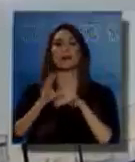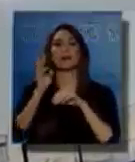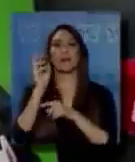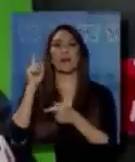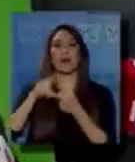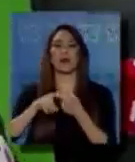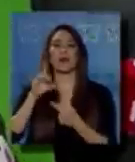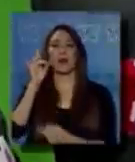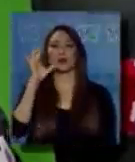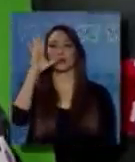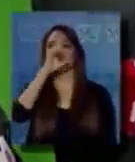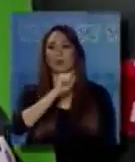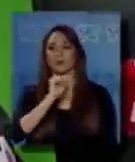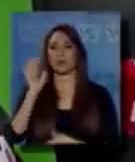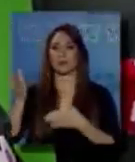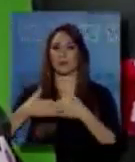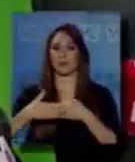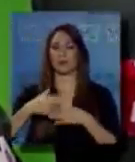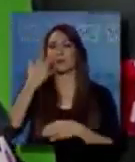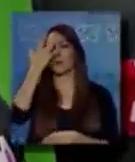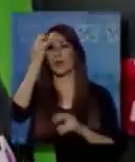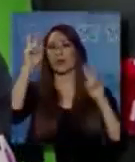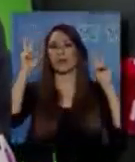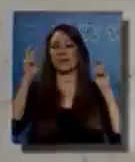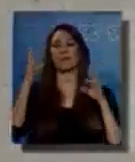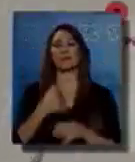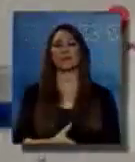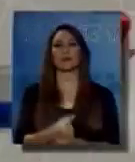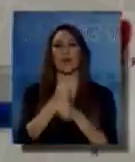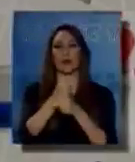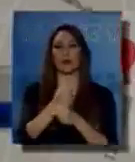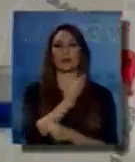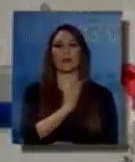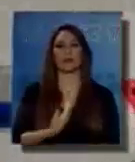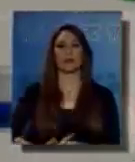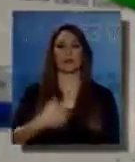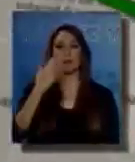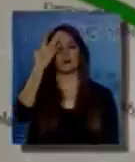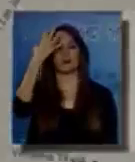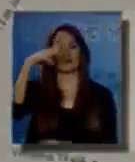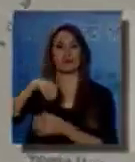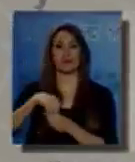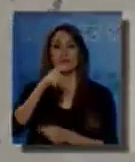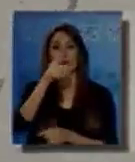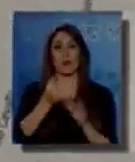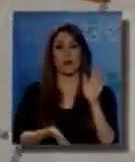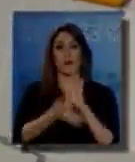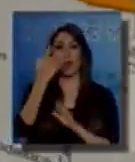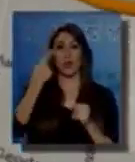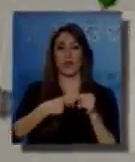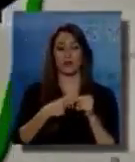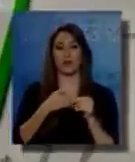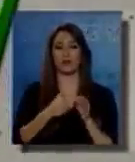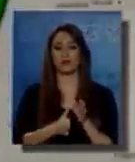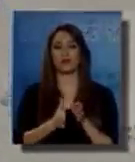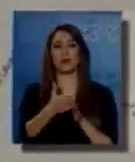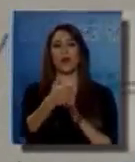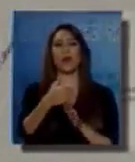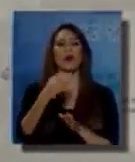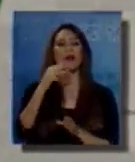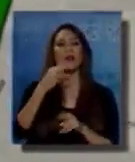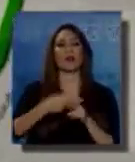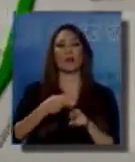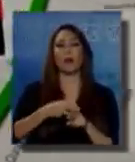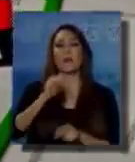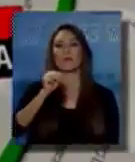horas. Las restricciones son además por un tema de seguridad nacional. Para salir de la mitad del mundo hacia Quito deberá tomar la calle Museo Solar.